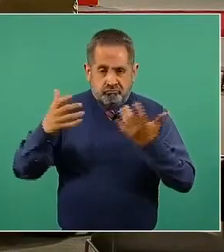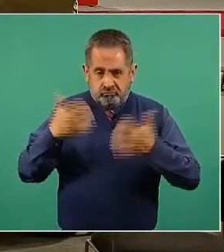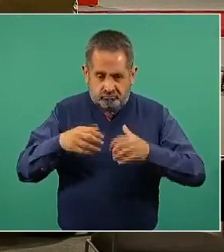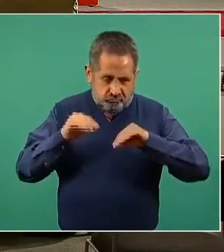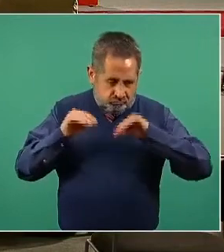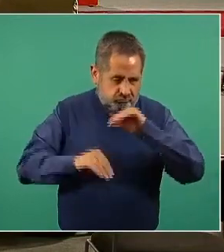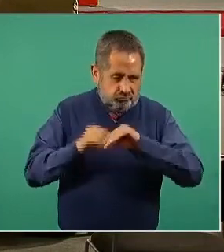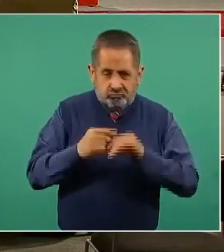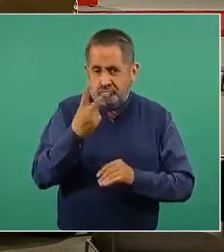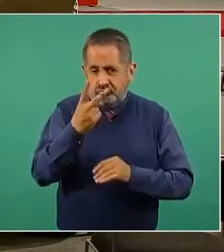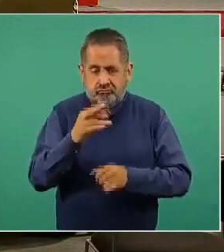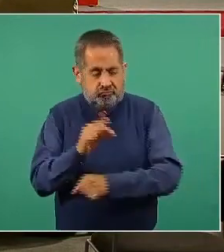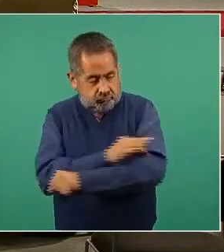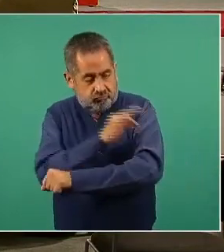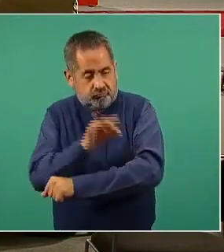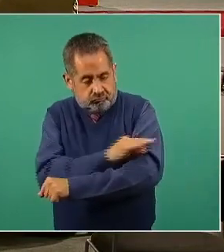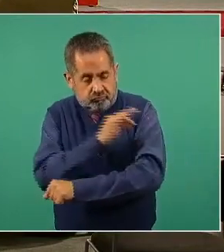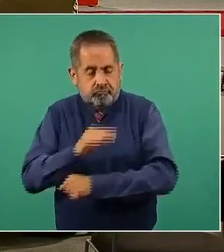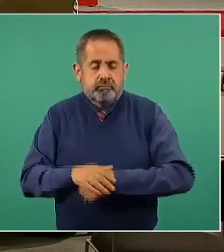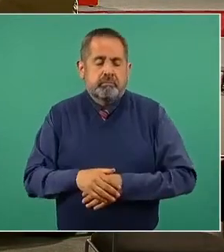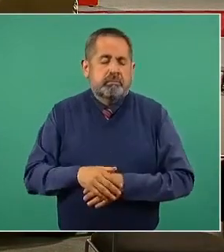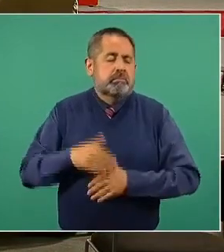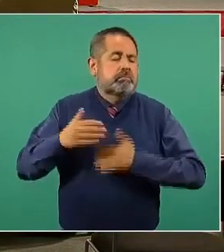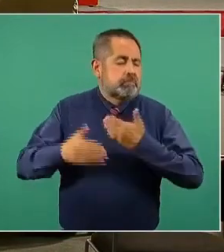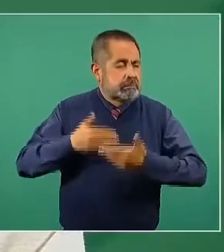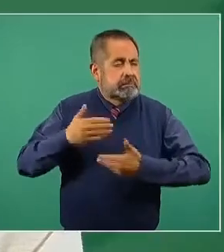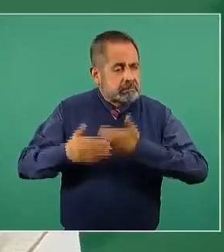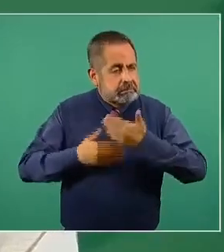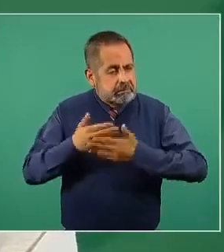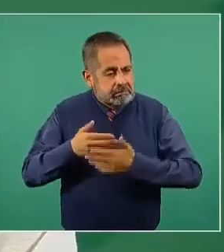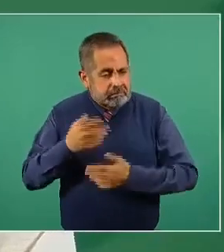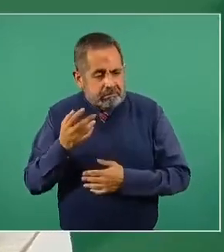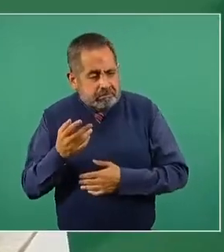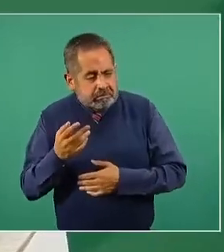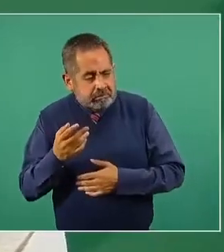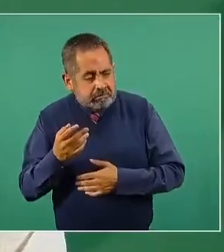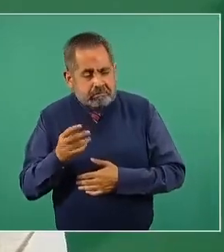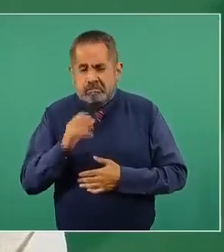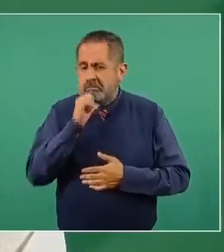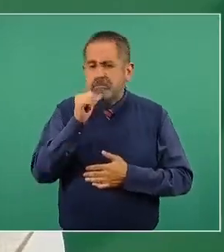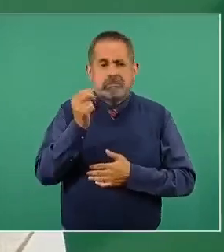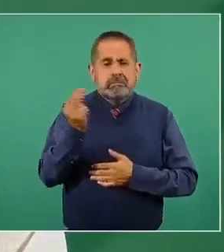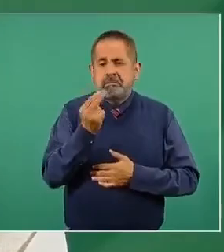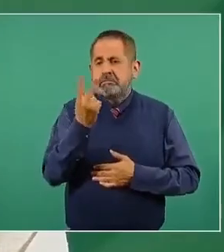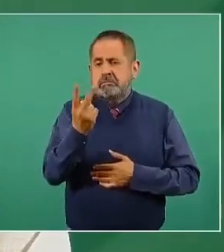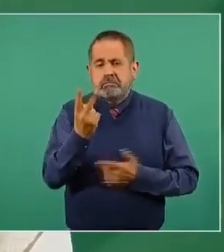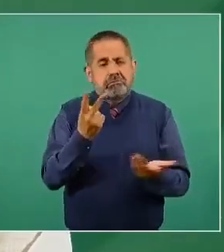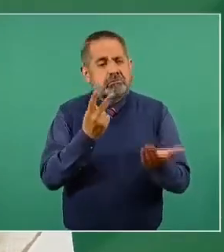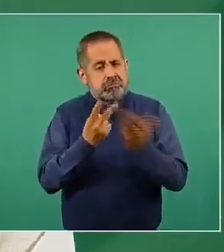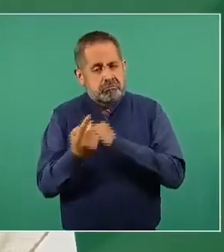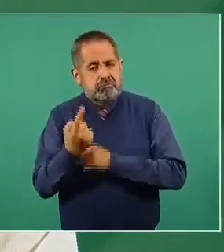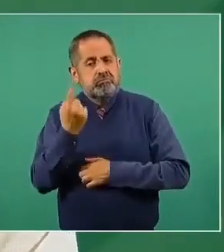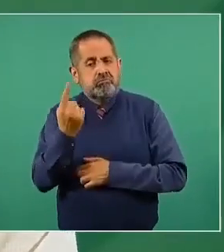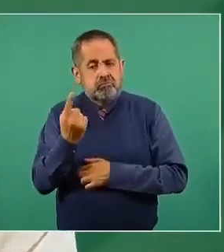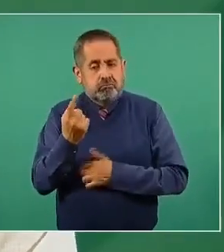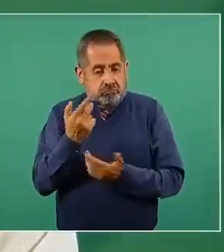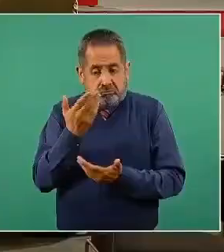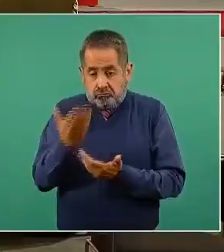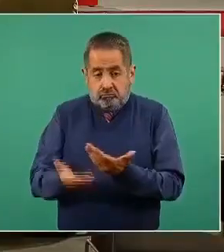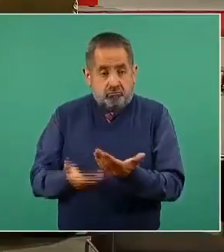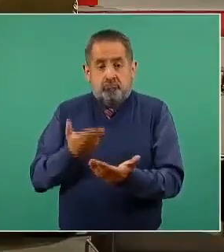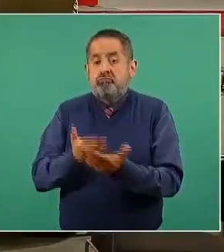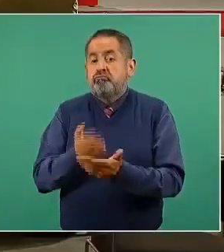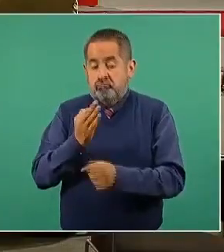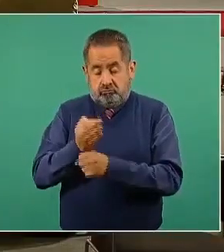para necesitar 2 dosis, y a lo largo del ensayo clínico se dio cuenta que necesitaba solamente una dosis, y su propuesta